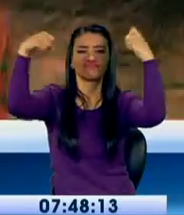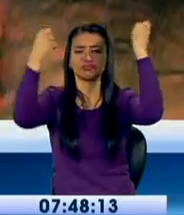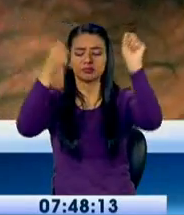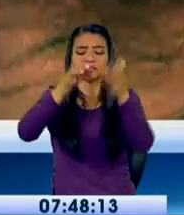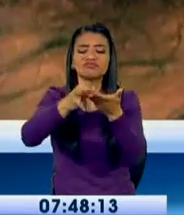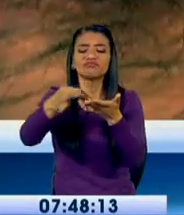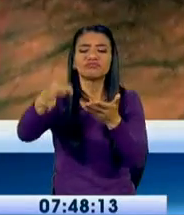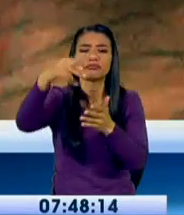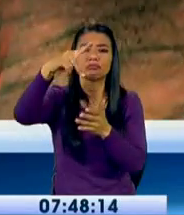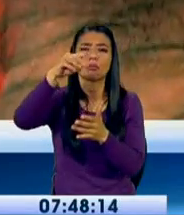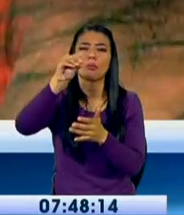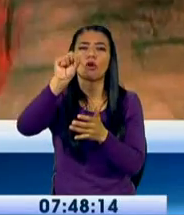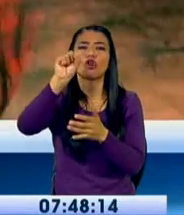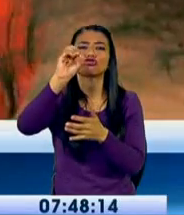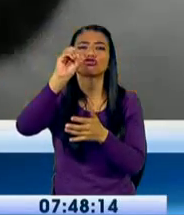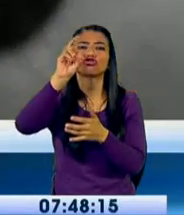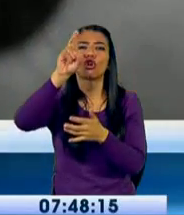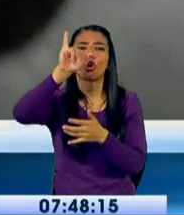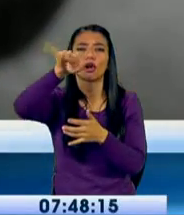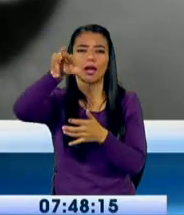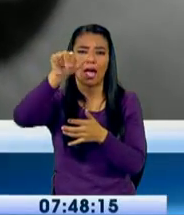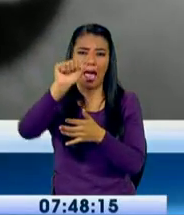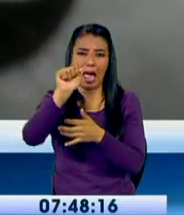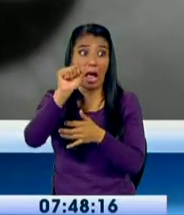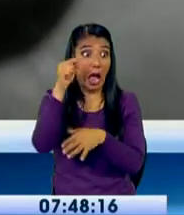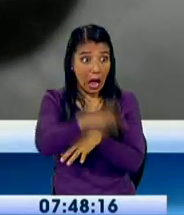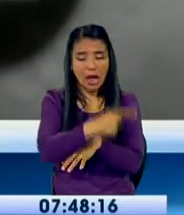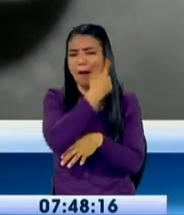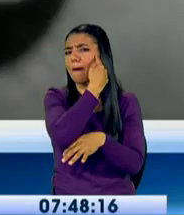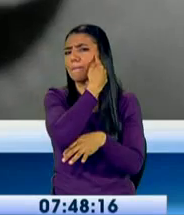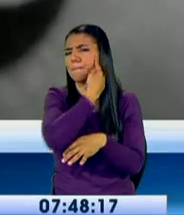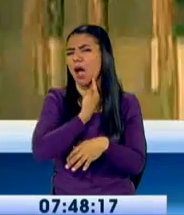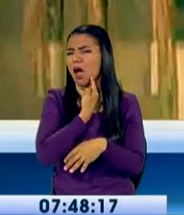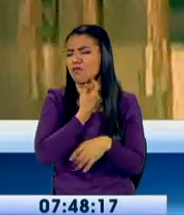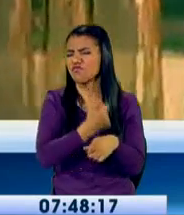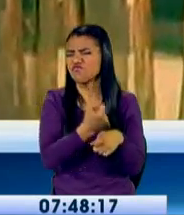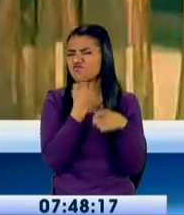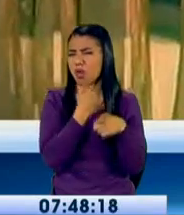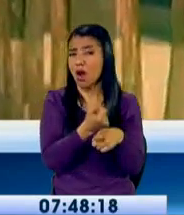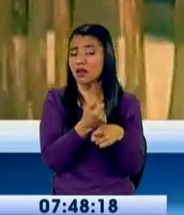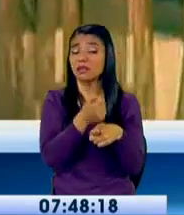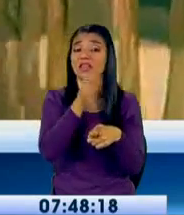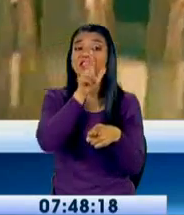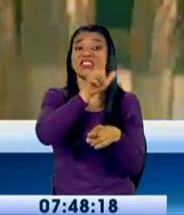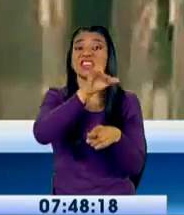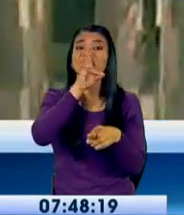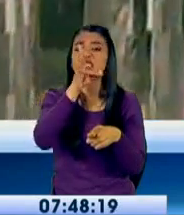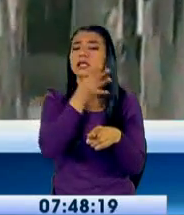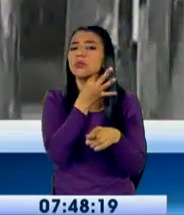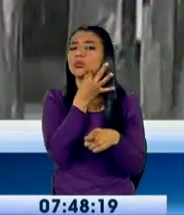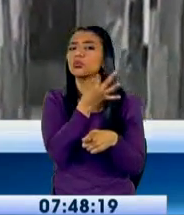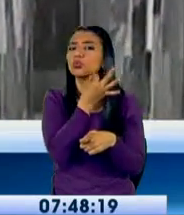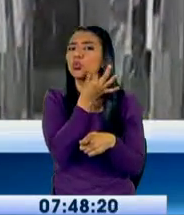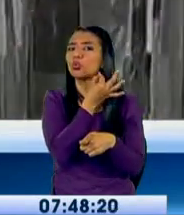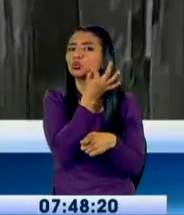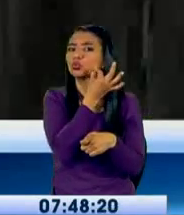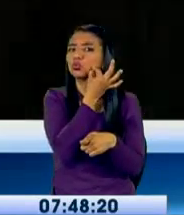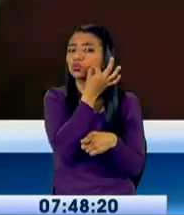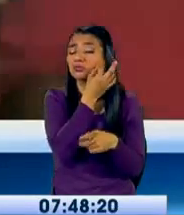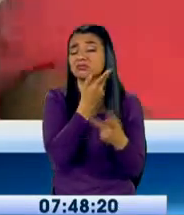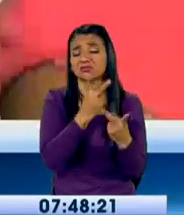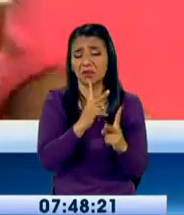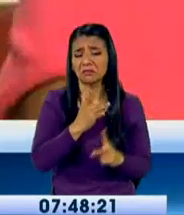de Pozorja cuando se dio el hecho. Resultado, un corte profundo con 37 puntos y heridas en el